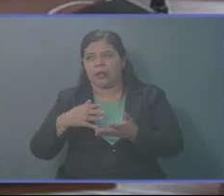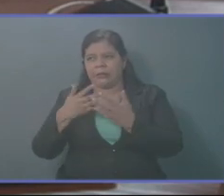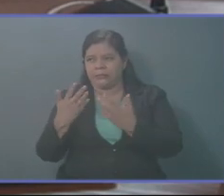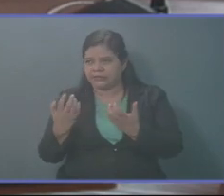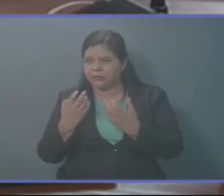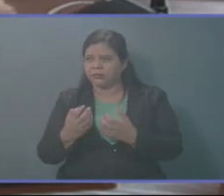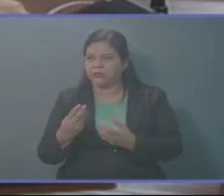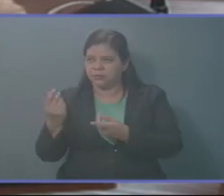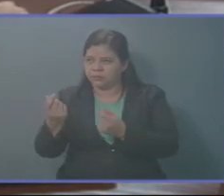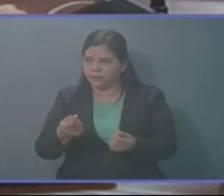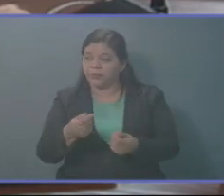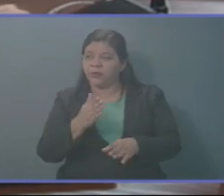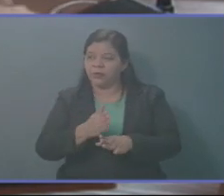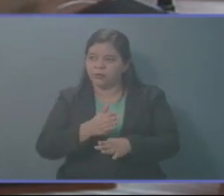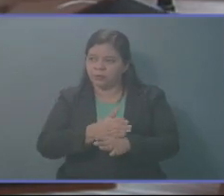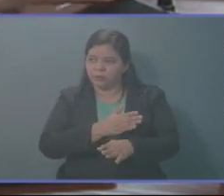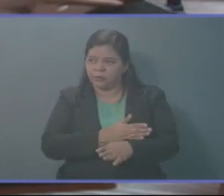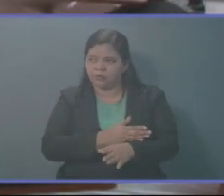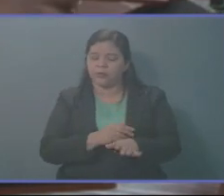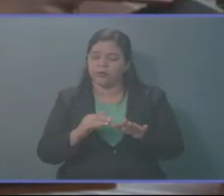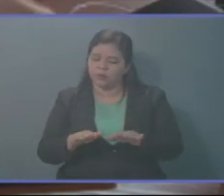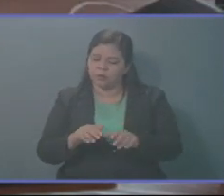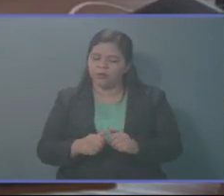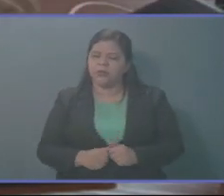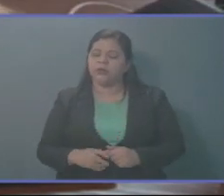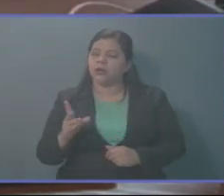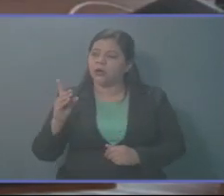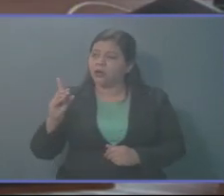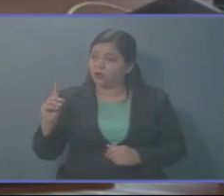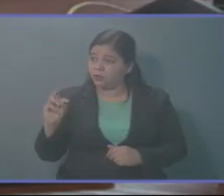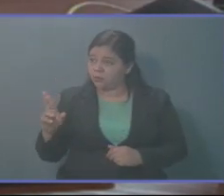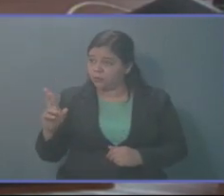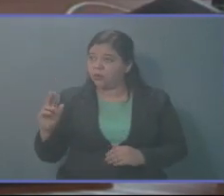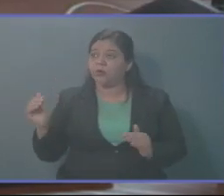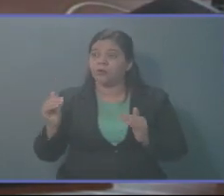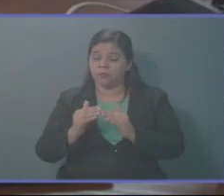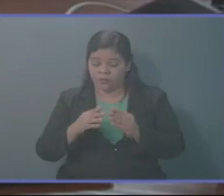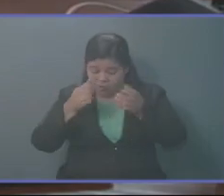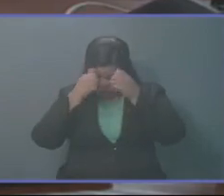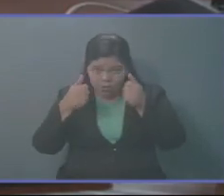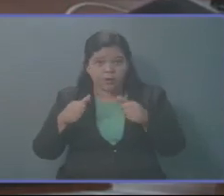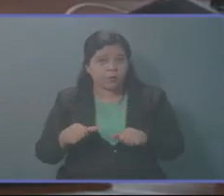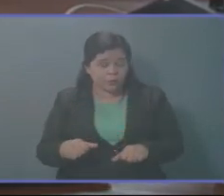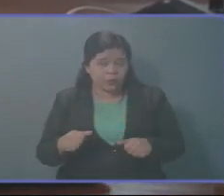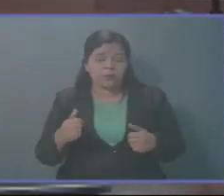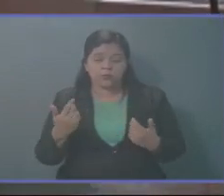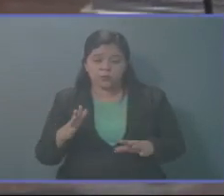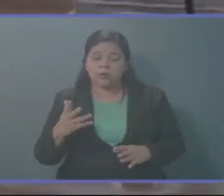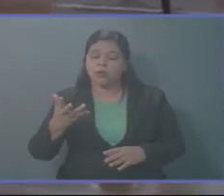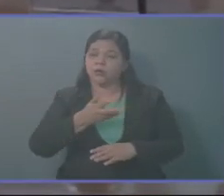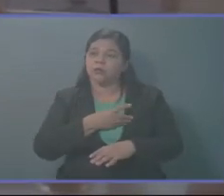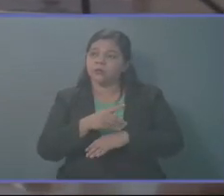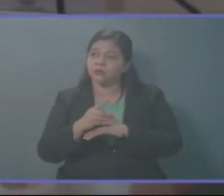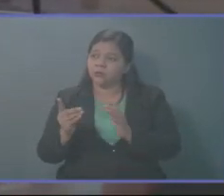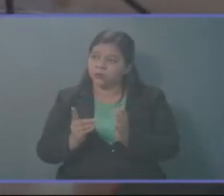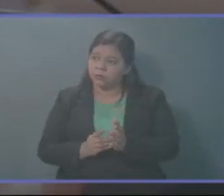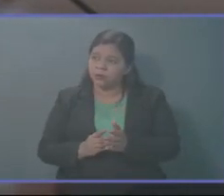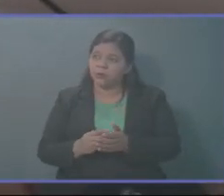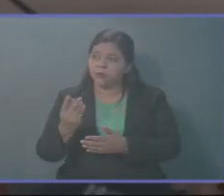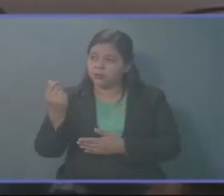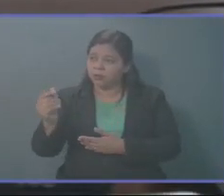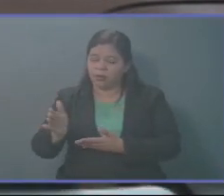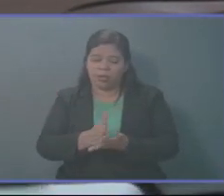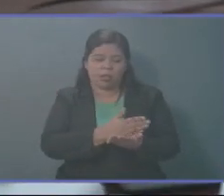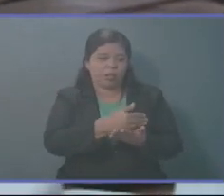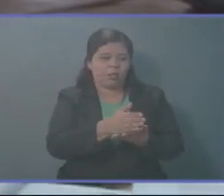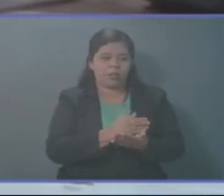están asignando. Muchas gracias, presidente. Es correcto, doctor Parker, yo también coincido, y en veces que nosotros como diputados repartimos el dinero, que